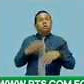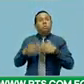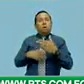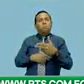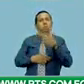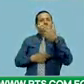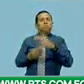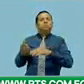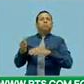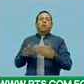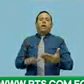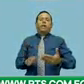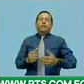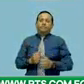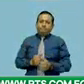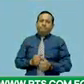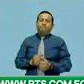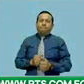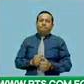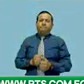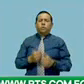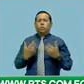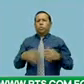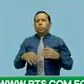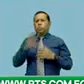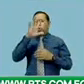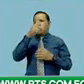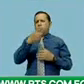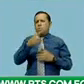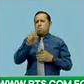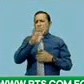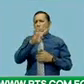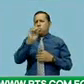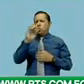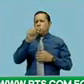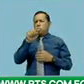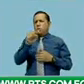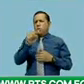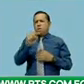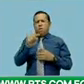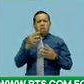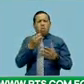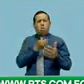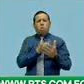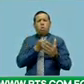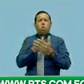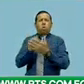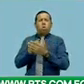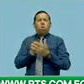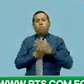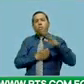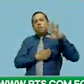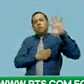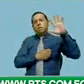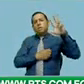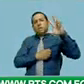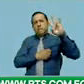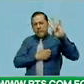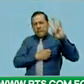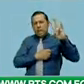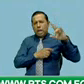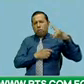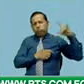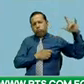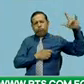de $45.200.000 costó el contrato por la adquisición de 7 helicópteros Druf. Esto en el año 2008. Ya en el